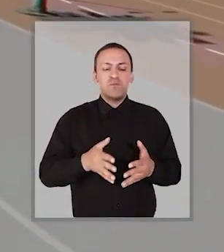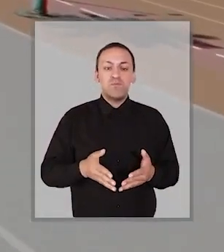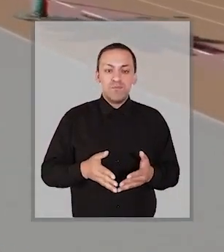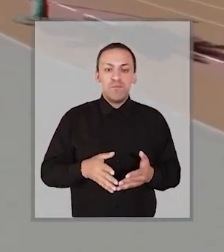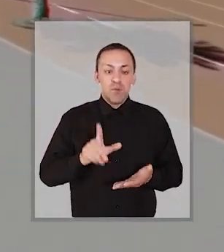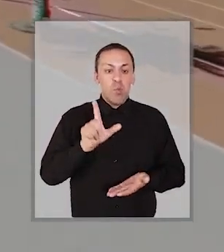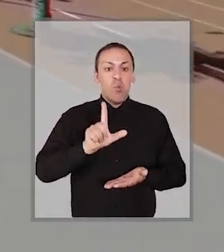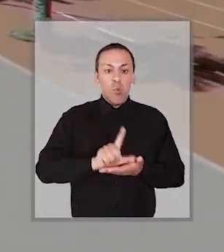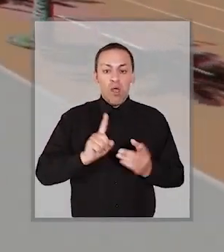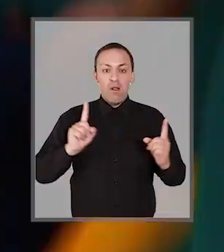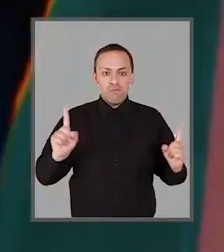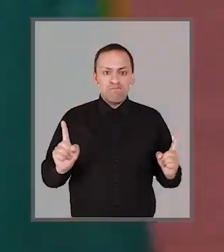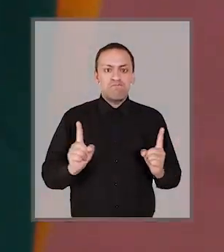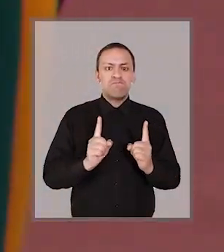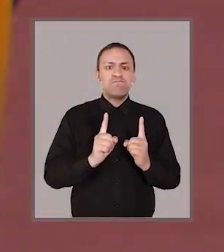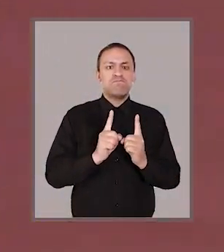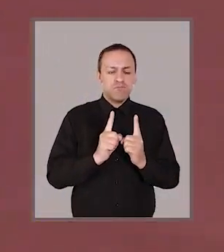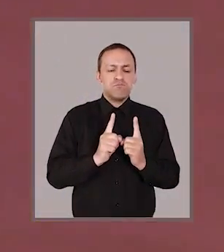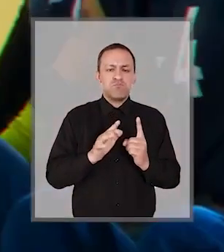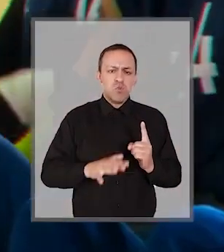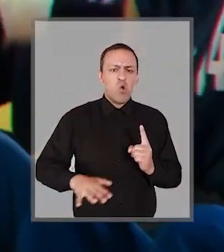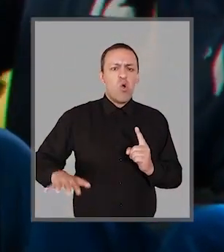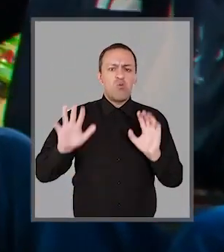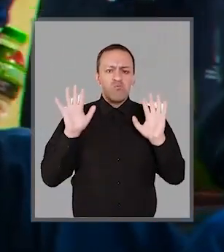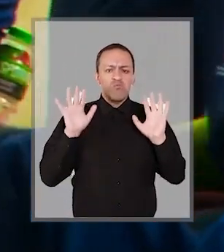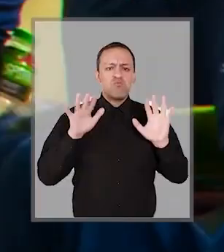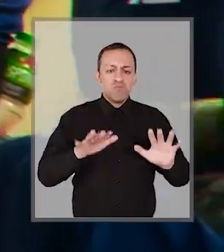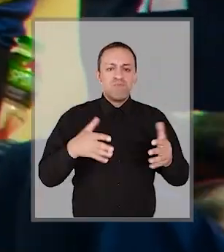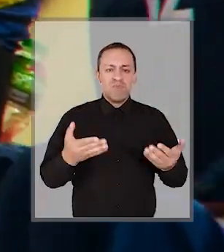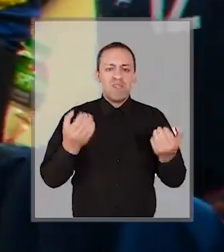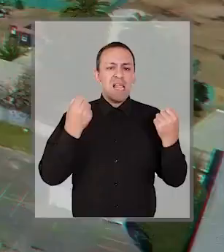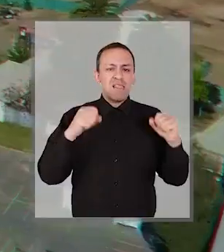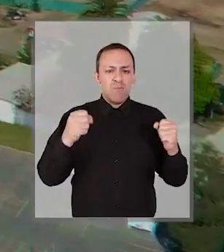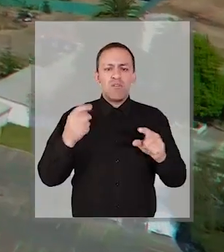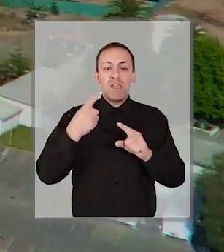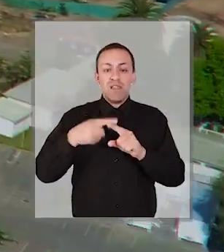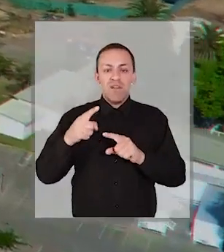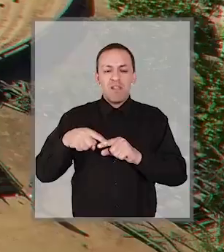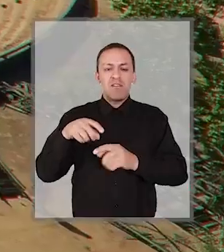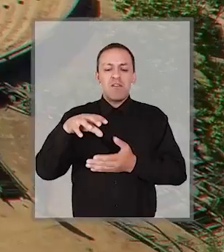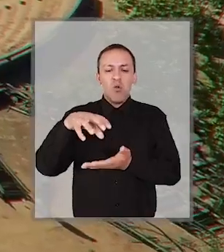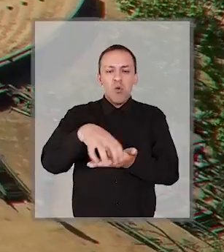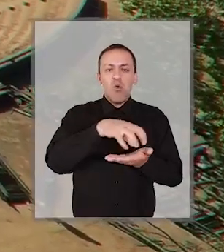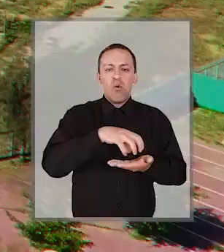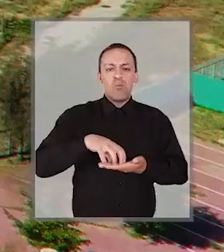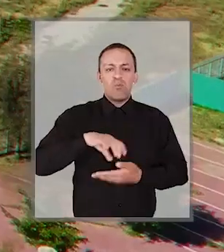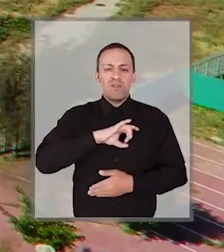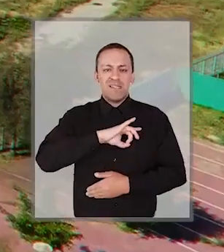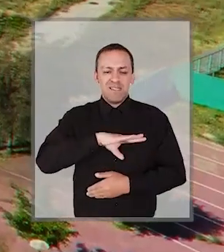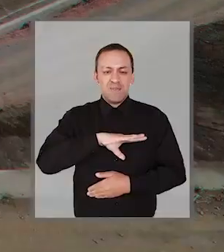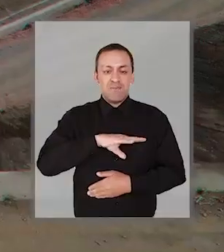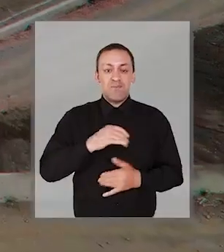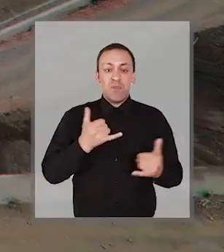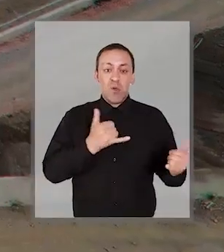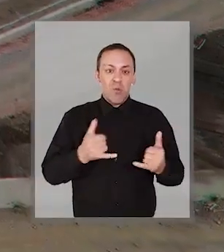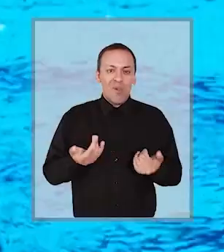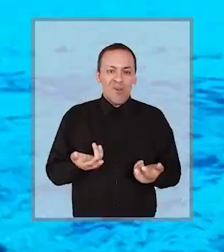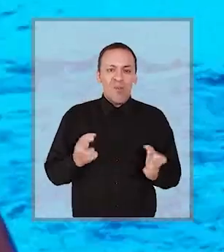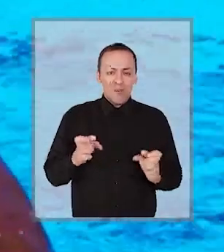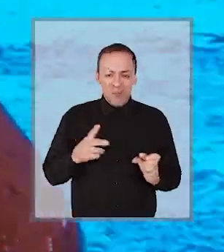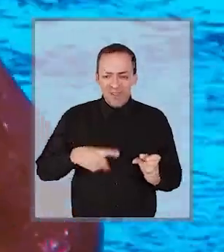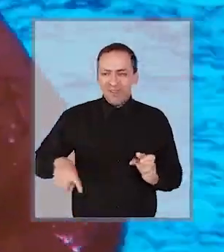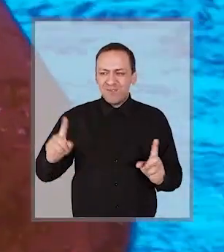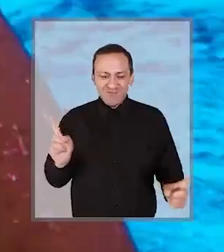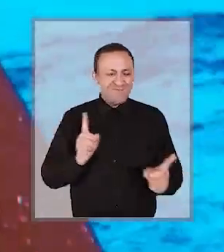de Sudamérica. Un punto de encuentro descentralizado, viviendo el deporte en diferentes comunas del país.